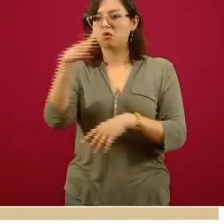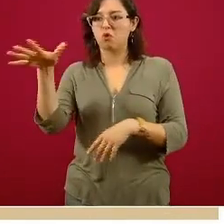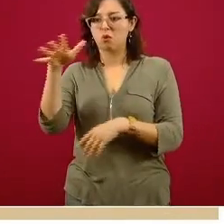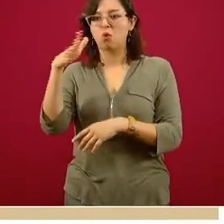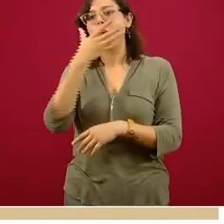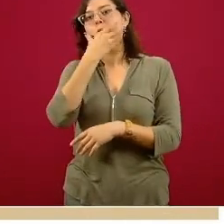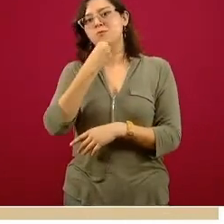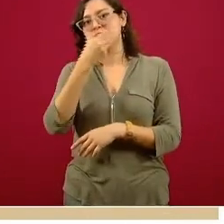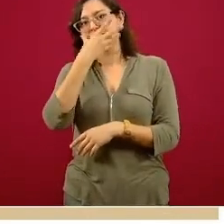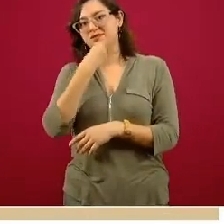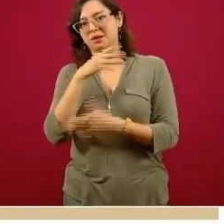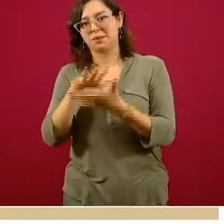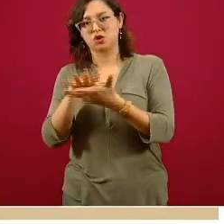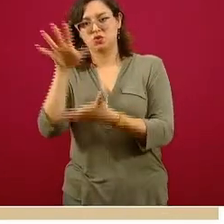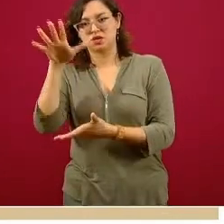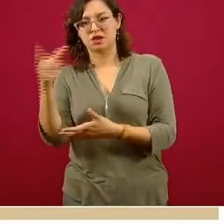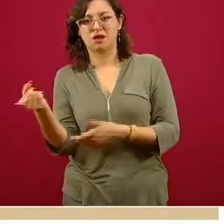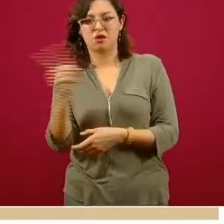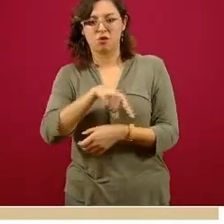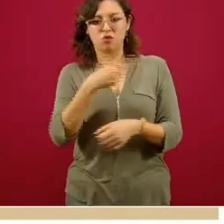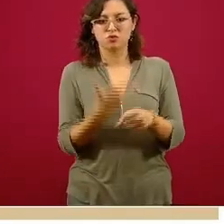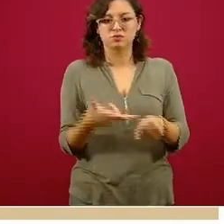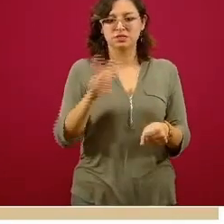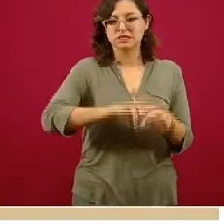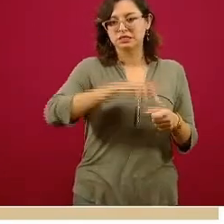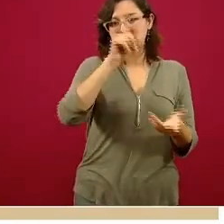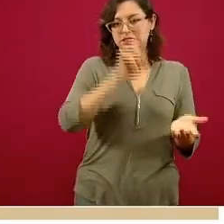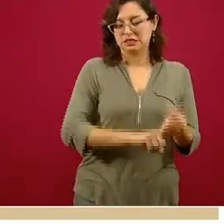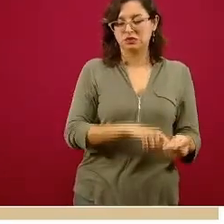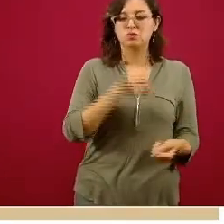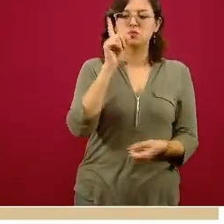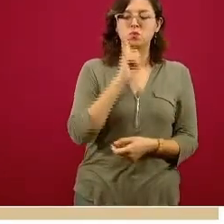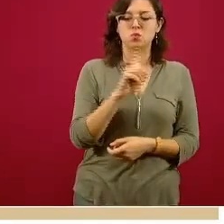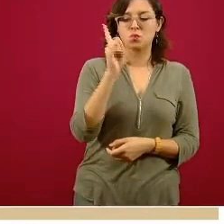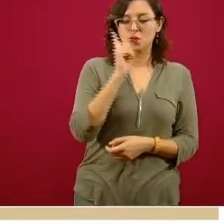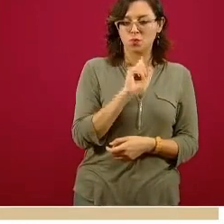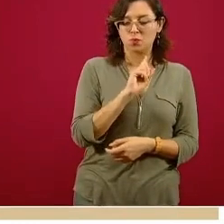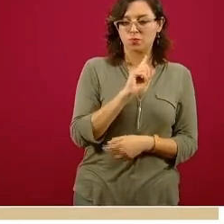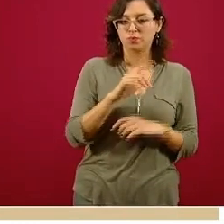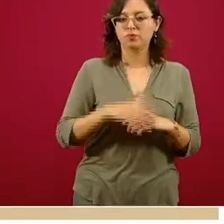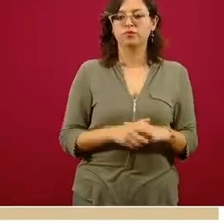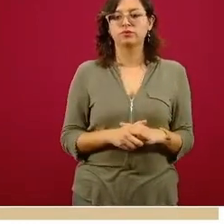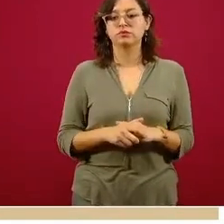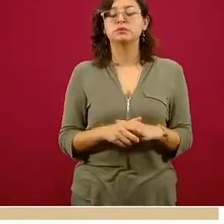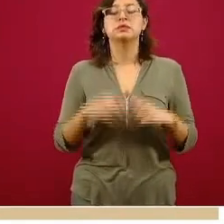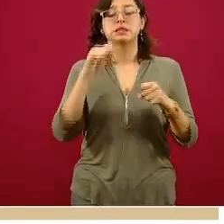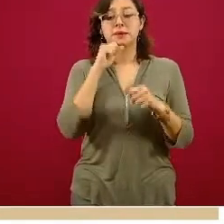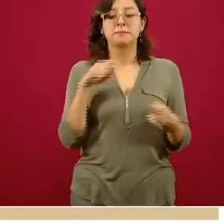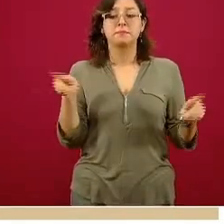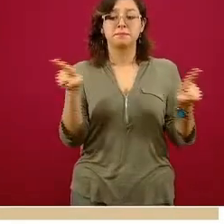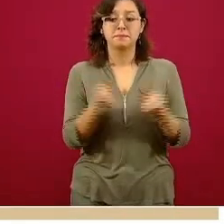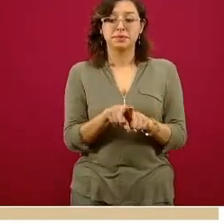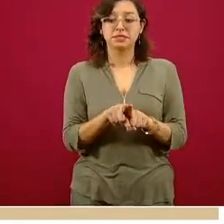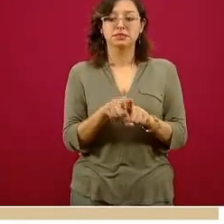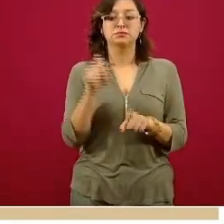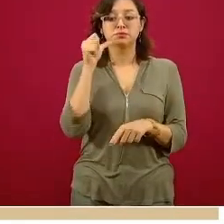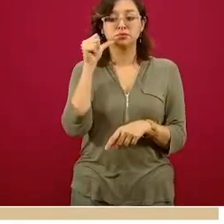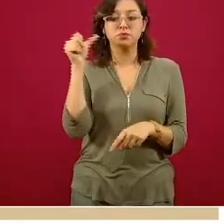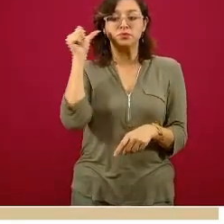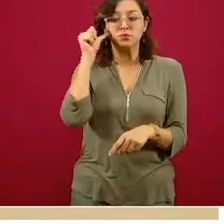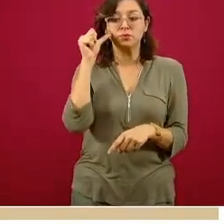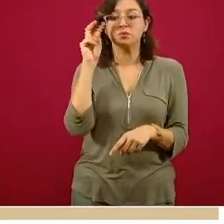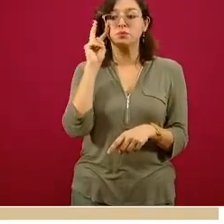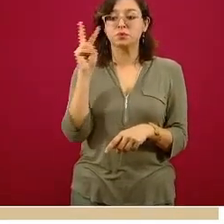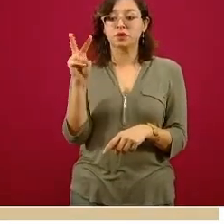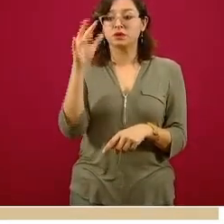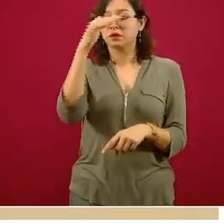de hombres. Y además aquí tenemos también que la mayor afectación, a diferencia de la que veíamos el día de ayer, que se concentraba un poco en la